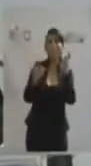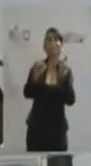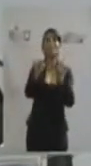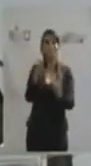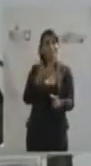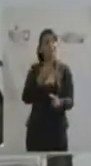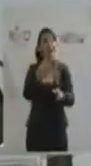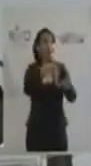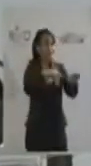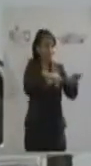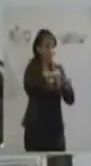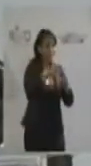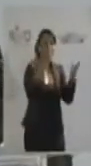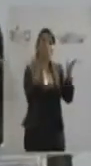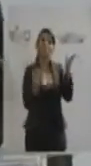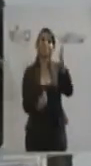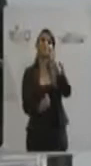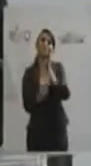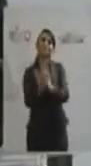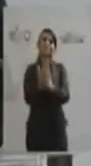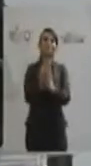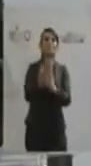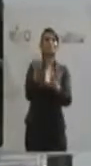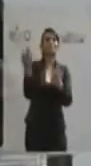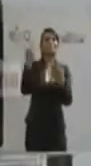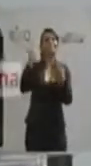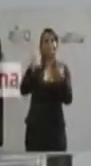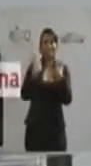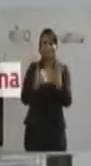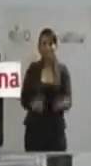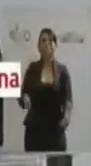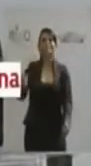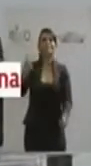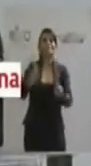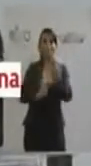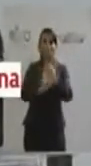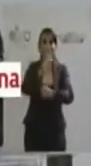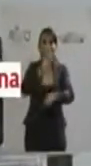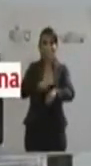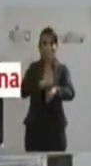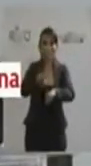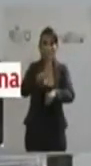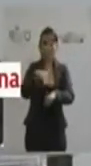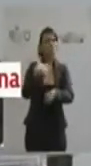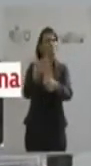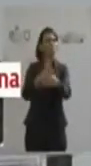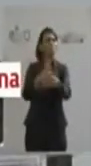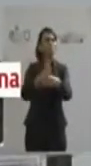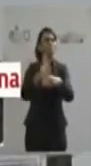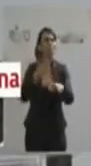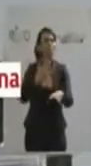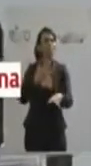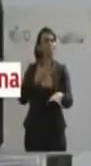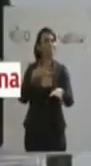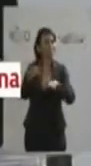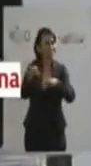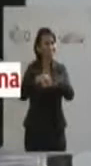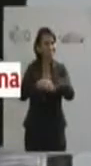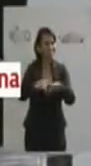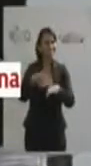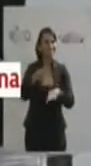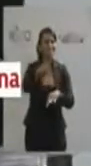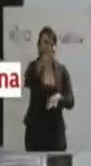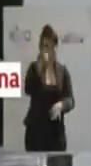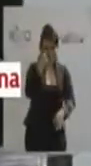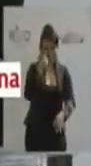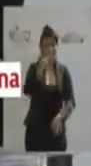que entienden que es uno de los principales problemas y que tendremos hasta buen empleo. Pero fíjense lo que pasó, ustedes lo